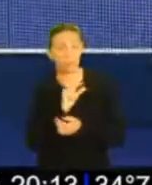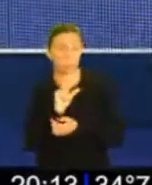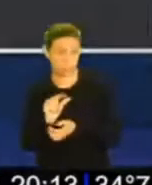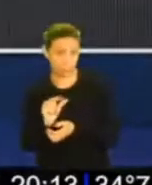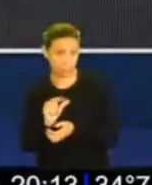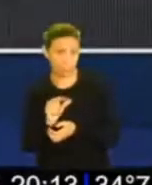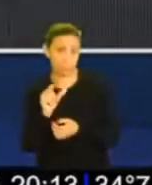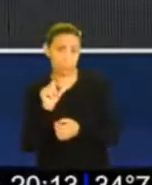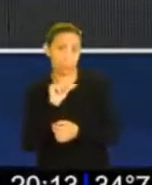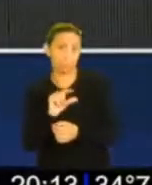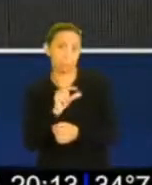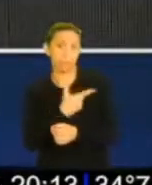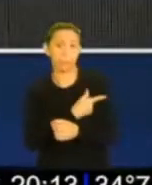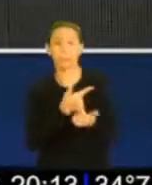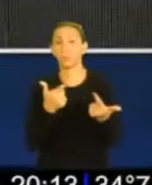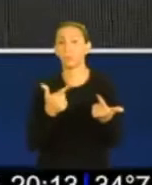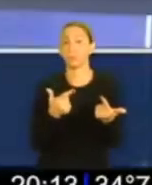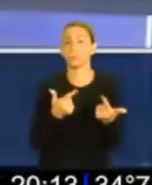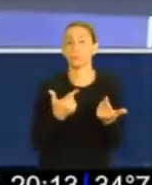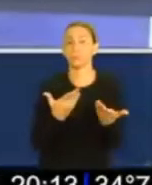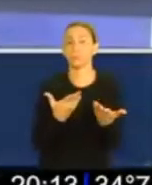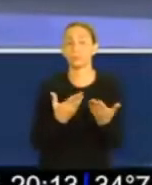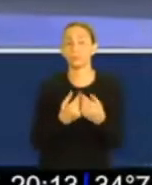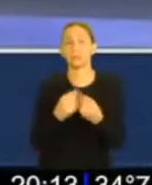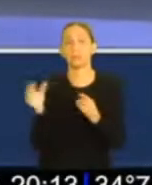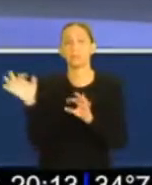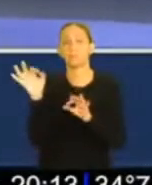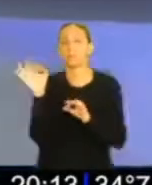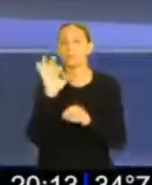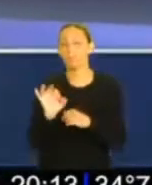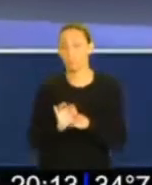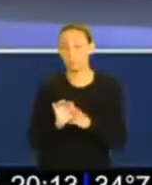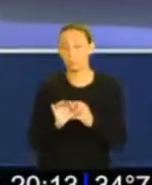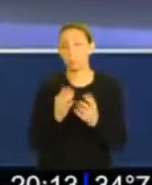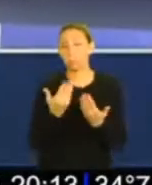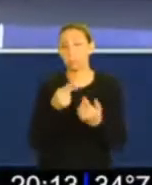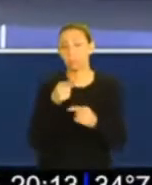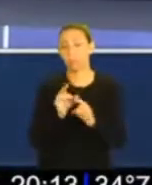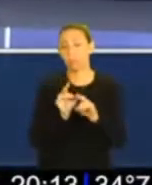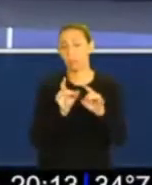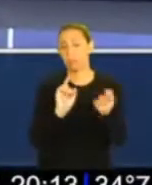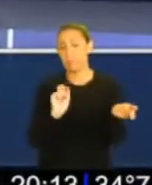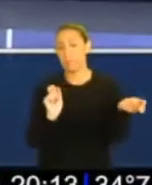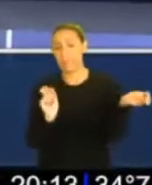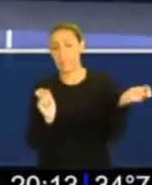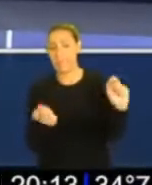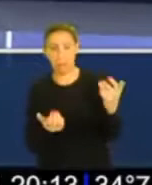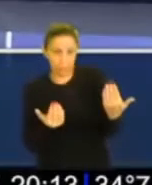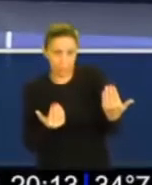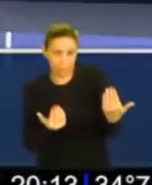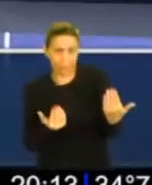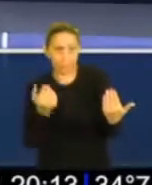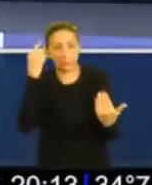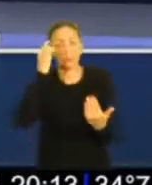porque no tienen vacuna. Y esto hace que haya circulado el virus y haya tenido estas posibilidades de mutar. Así que yo creo